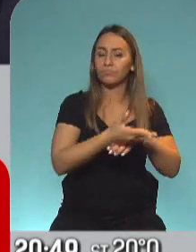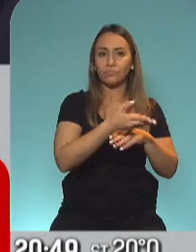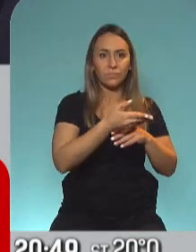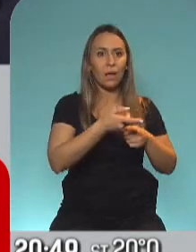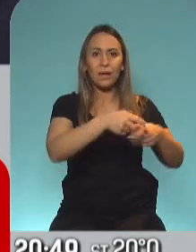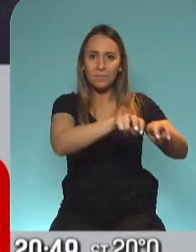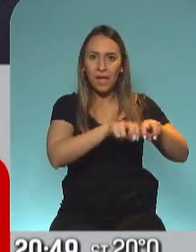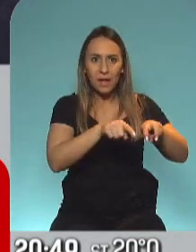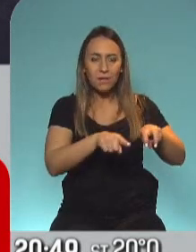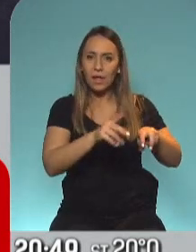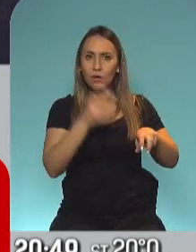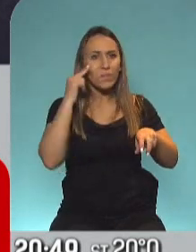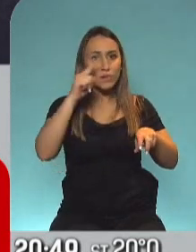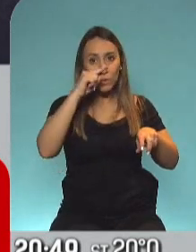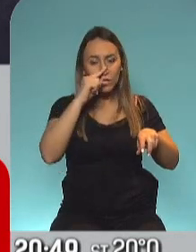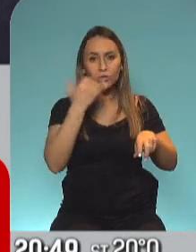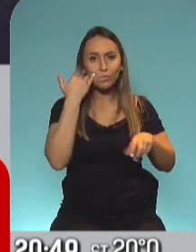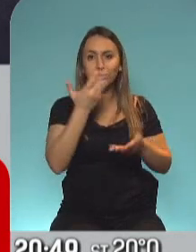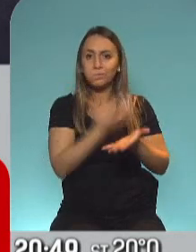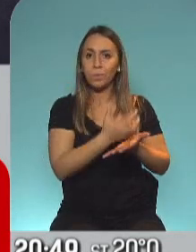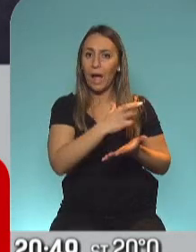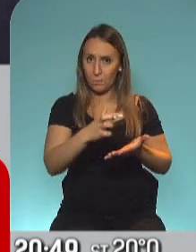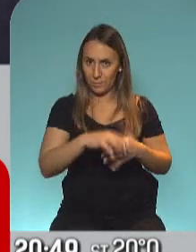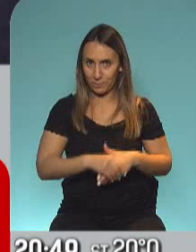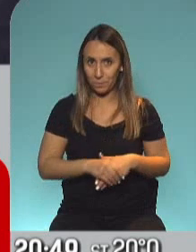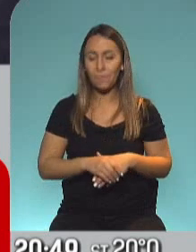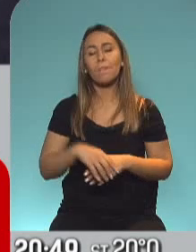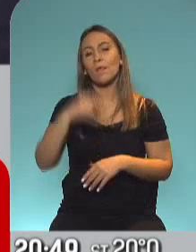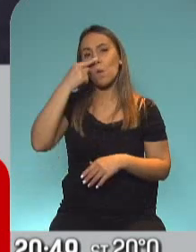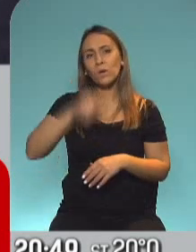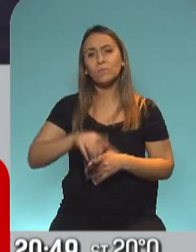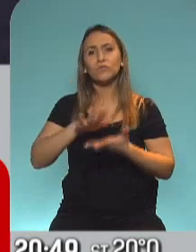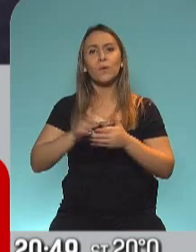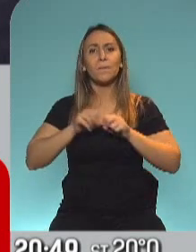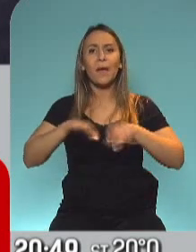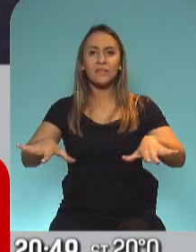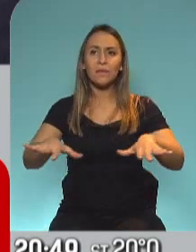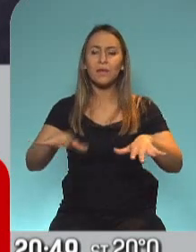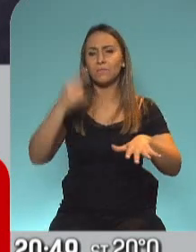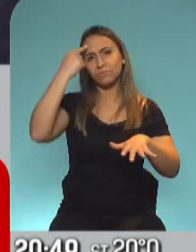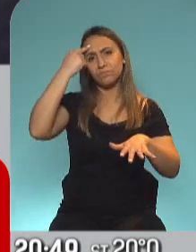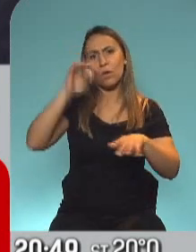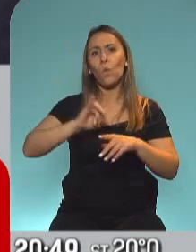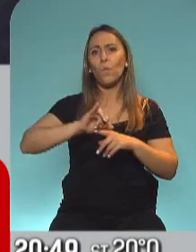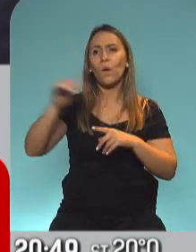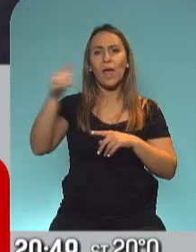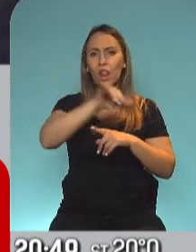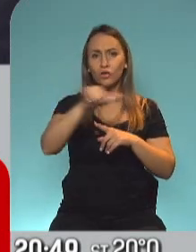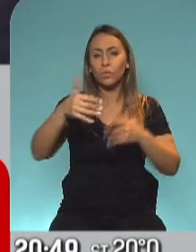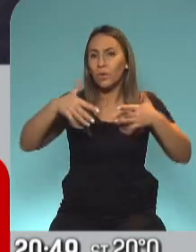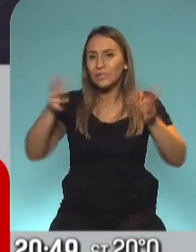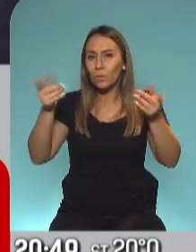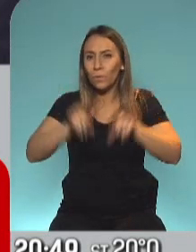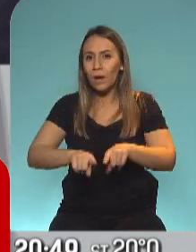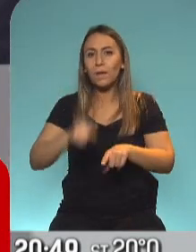aplicación. Ministro, por último, en el marco de la pandemia, la situación de los vuelos, ¿se puede llegar a pensar en el mes de